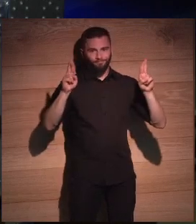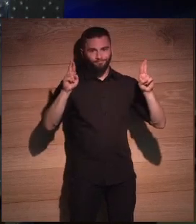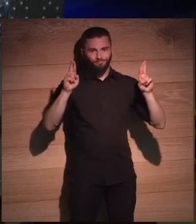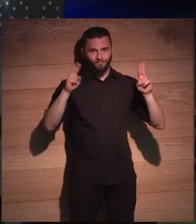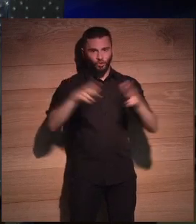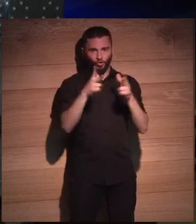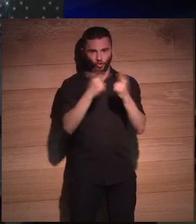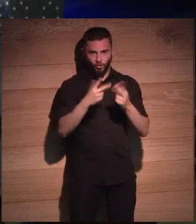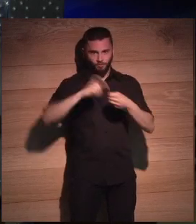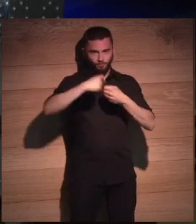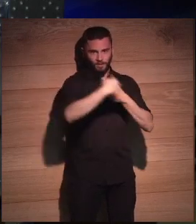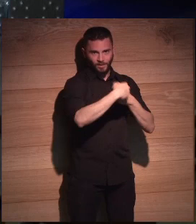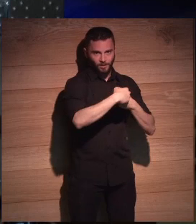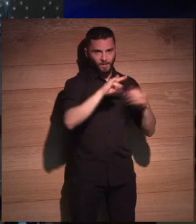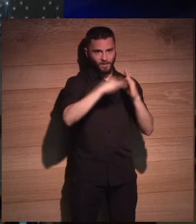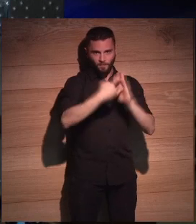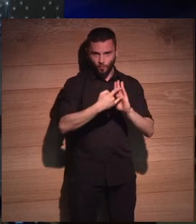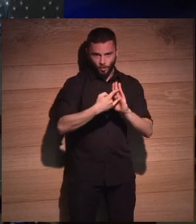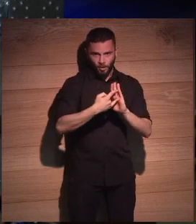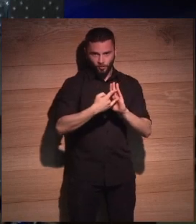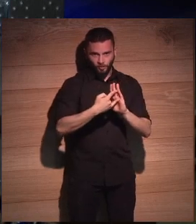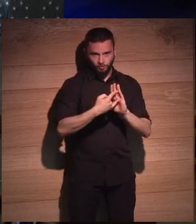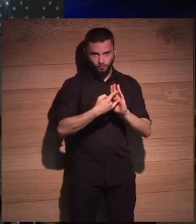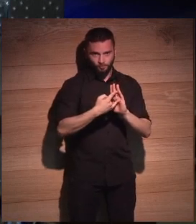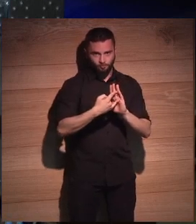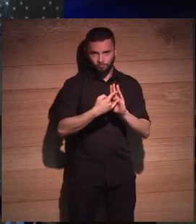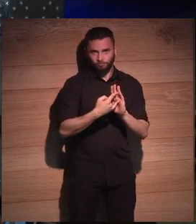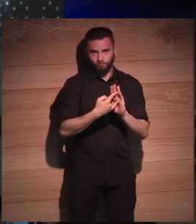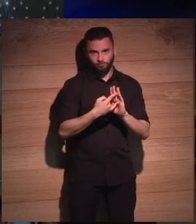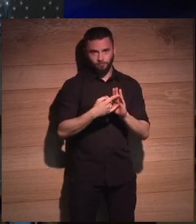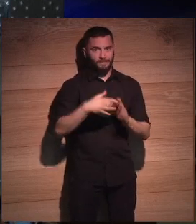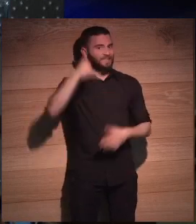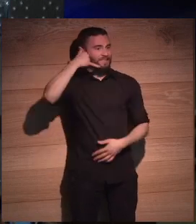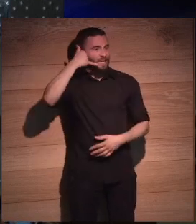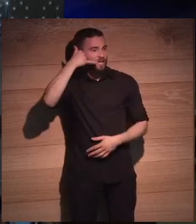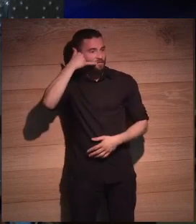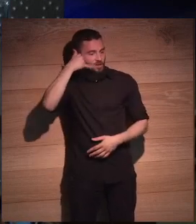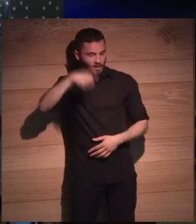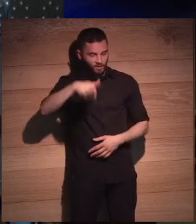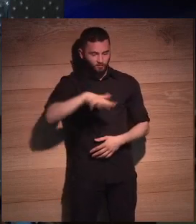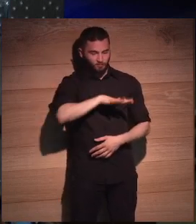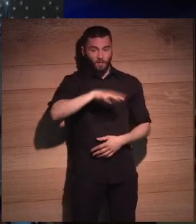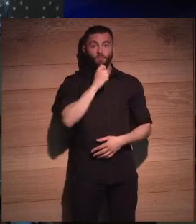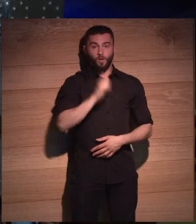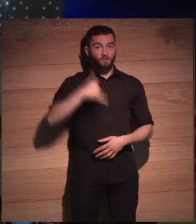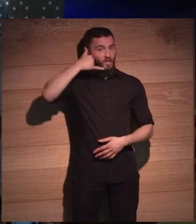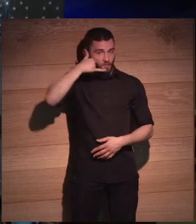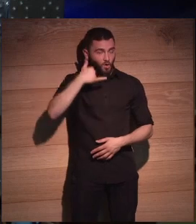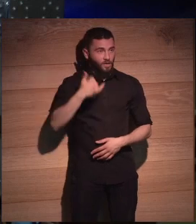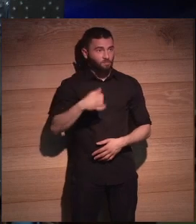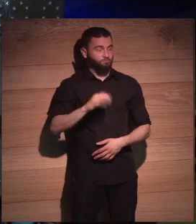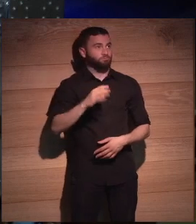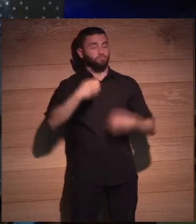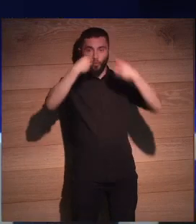todos los socios que están participando en el proyecto. Desde Telefónica, ya que estamos en el espacio de la Fundación Telefónica,